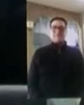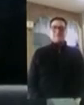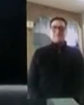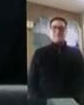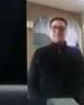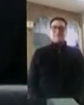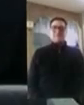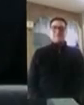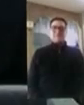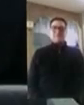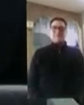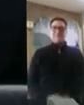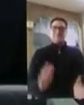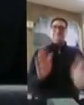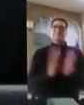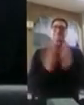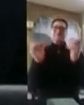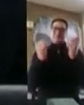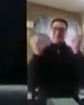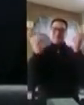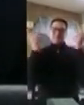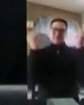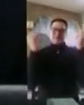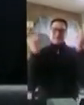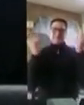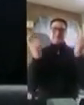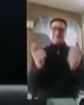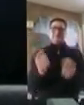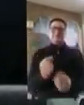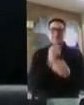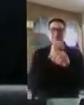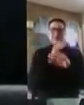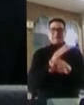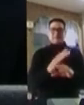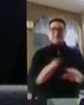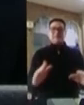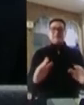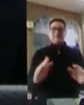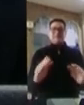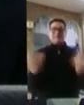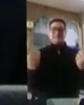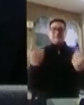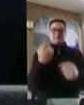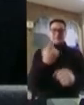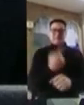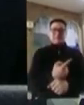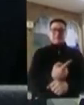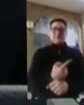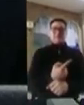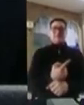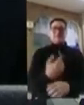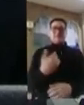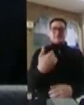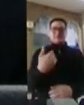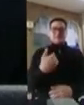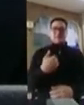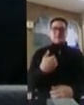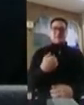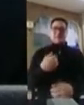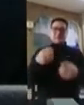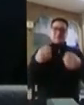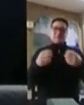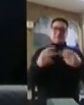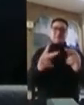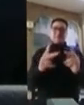Gloria a Dios, qué bendición poder estar en este precioso momento en el cual tengo el privilegio de estar con mi hermano